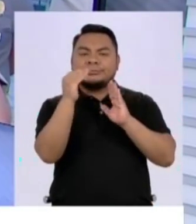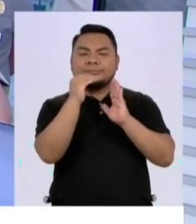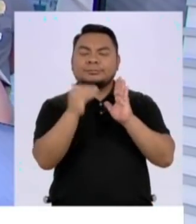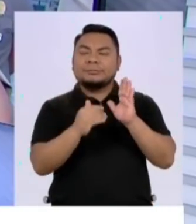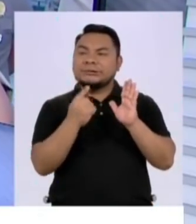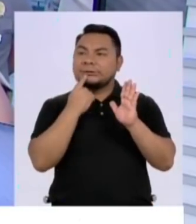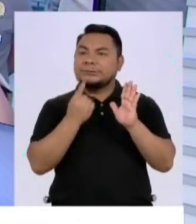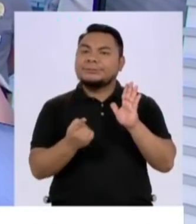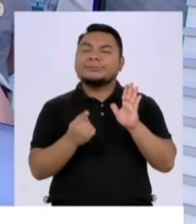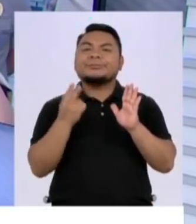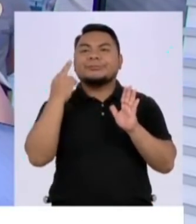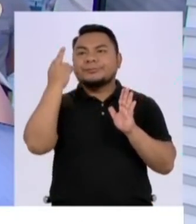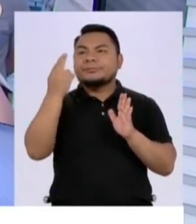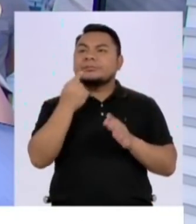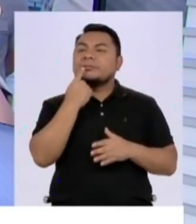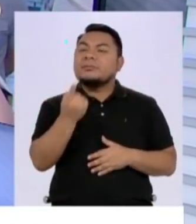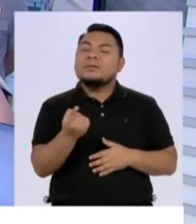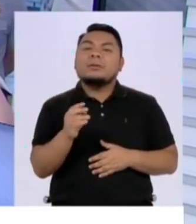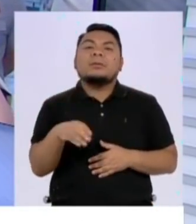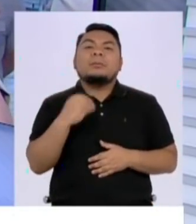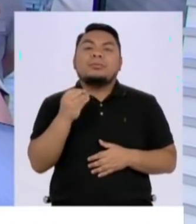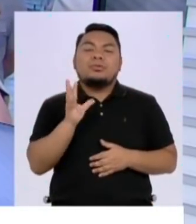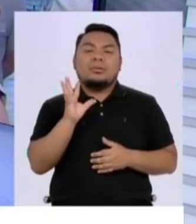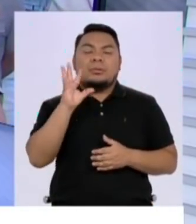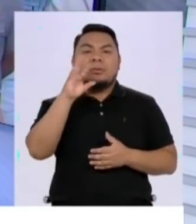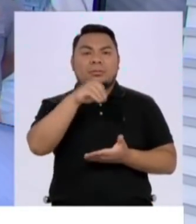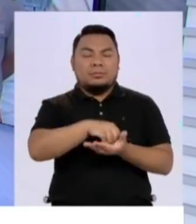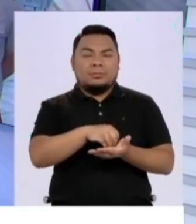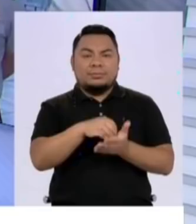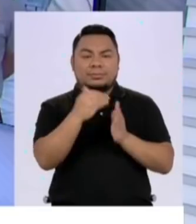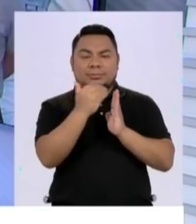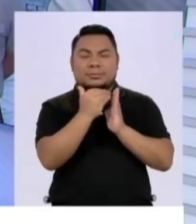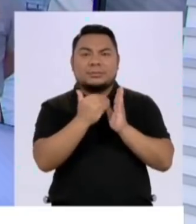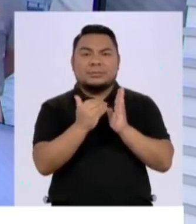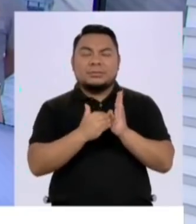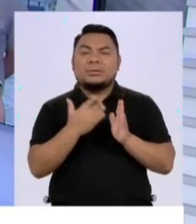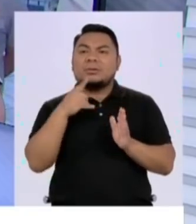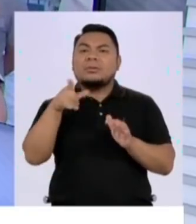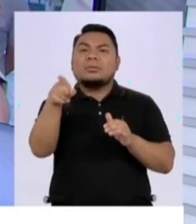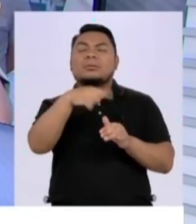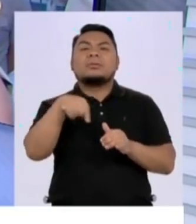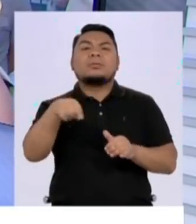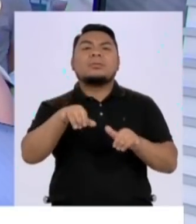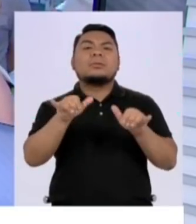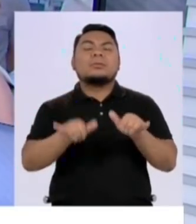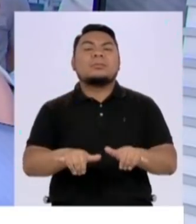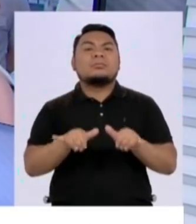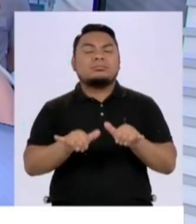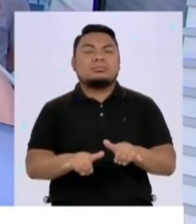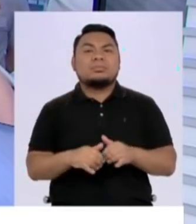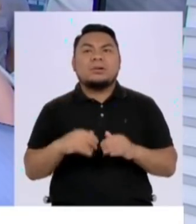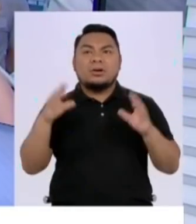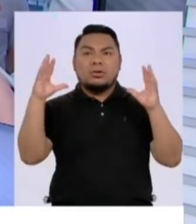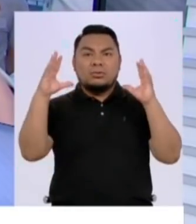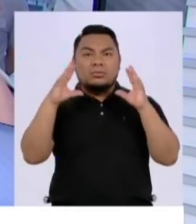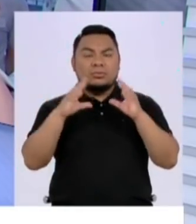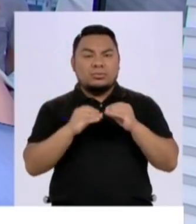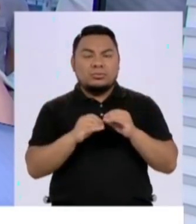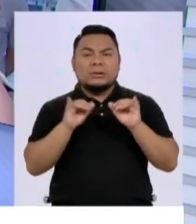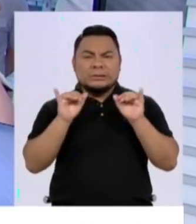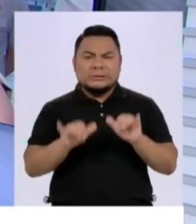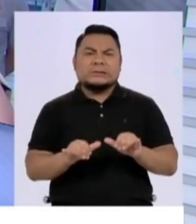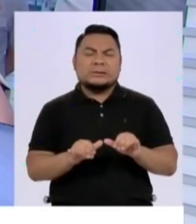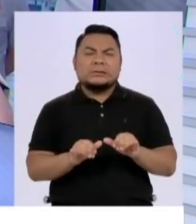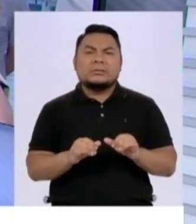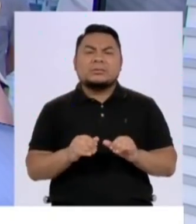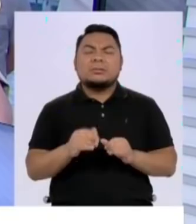señalar las razones por las cuales se implementa esta inamovilidad obligatoria de madrugada. Y él señalaba que habían